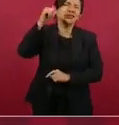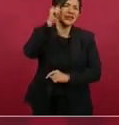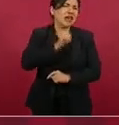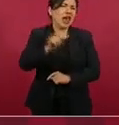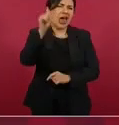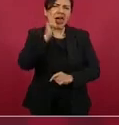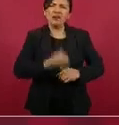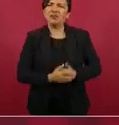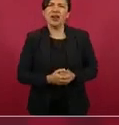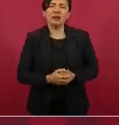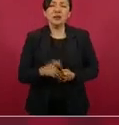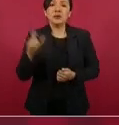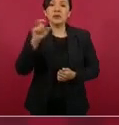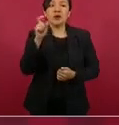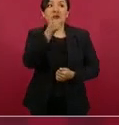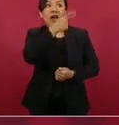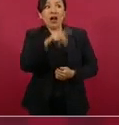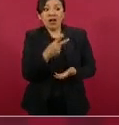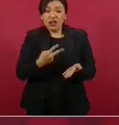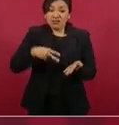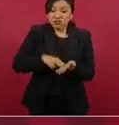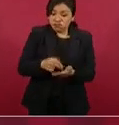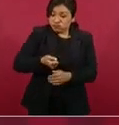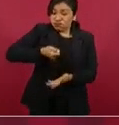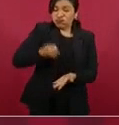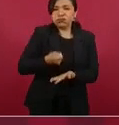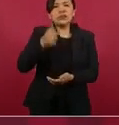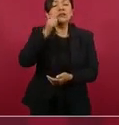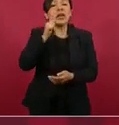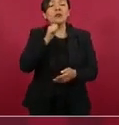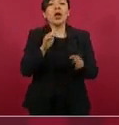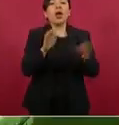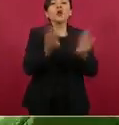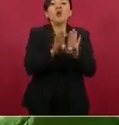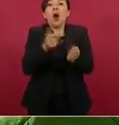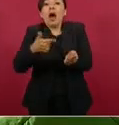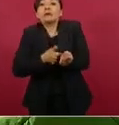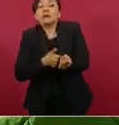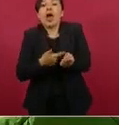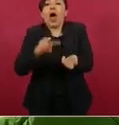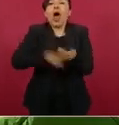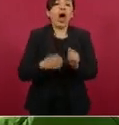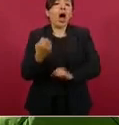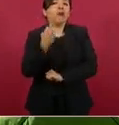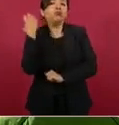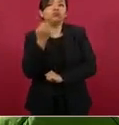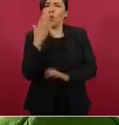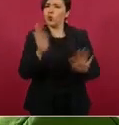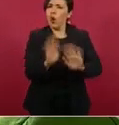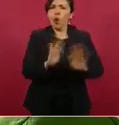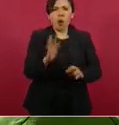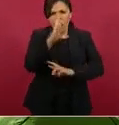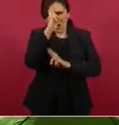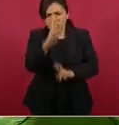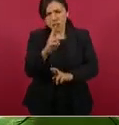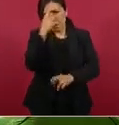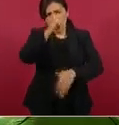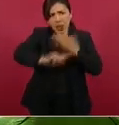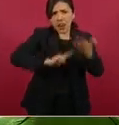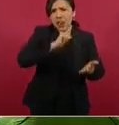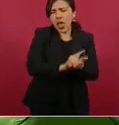Todo acto autoritario suele encubrirse en un discurso de aparente devoción por la